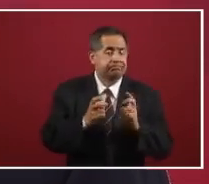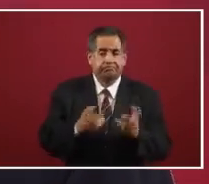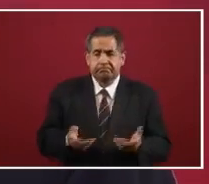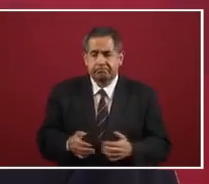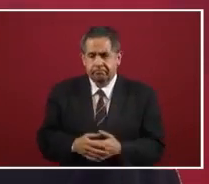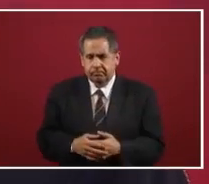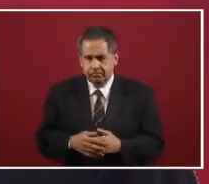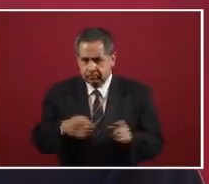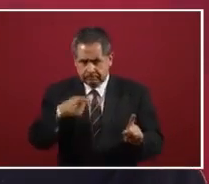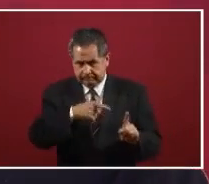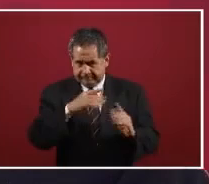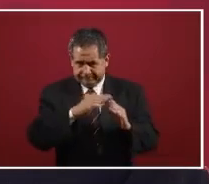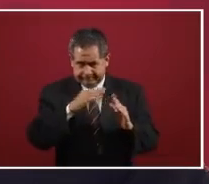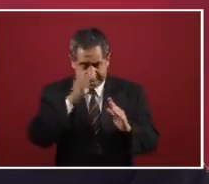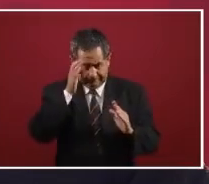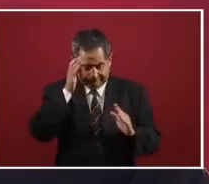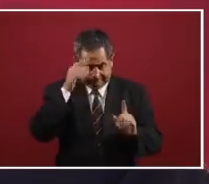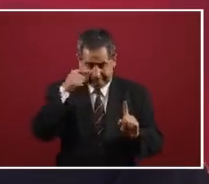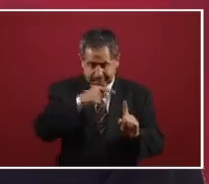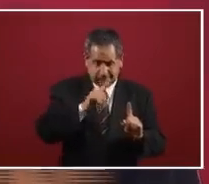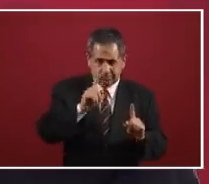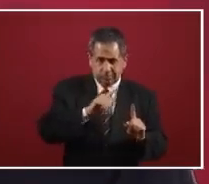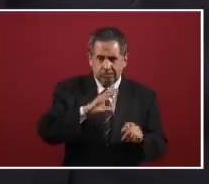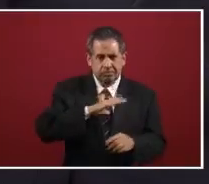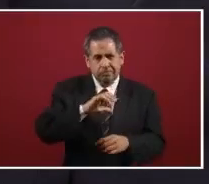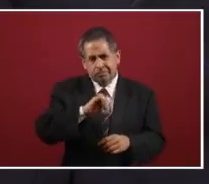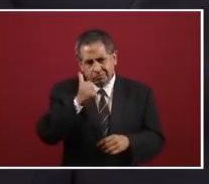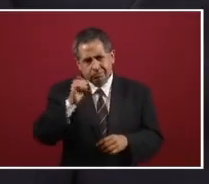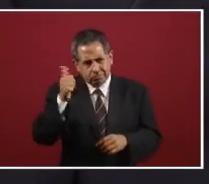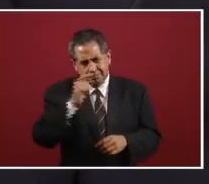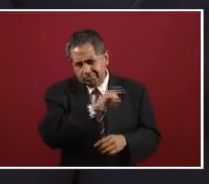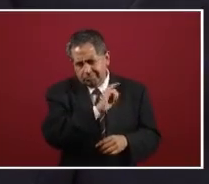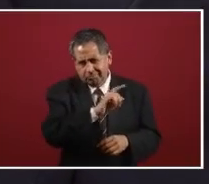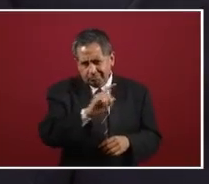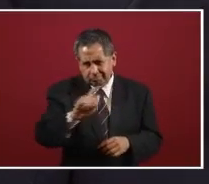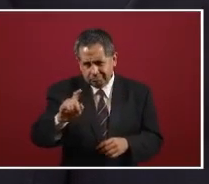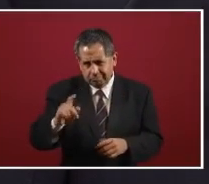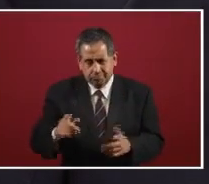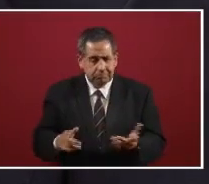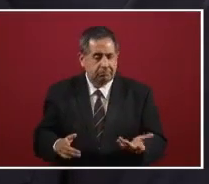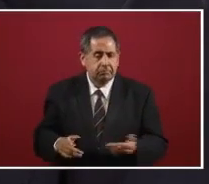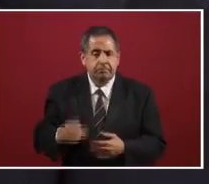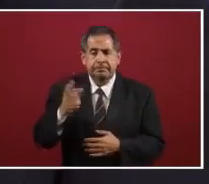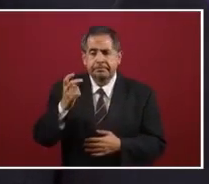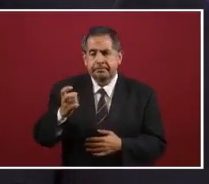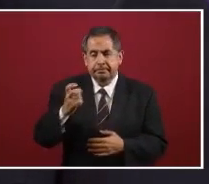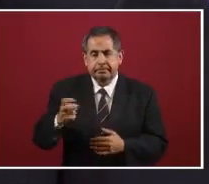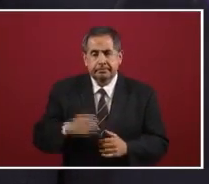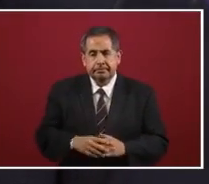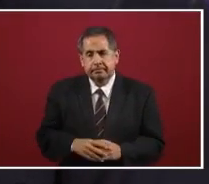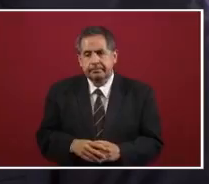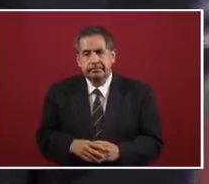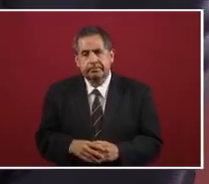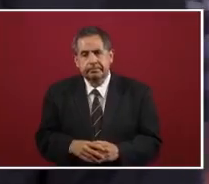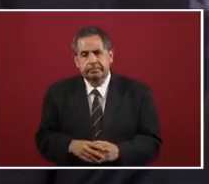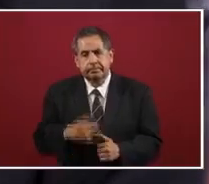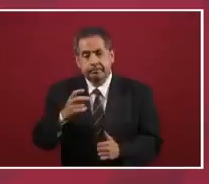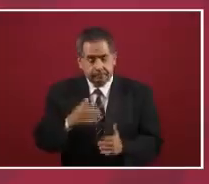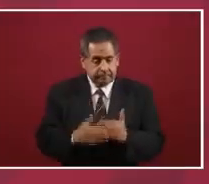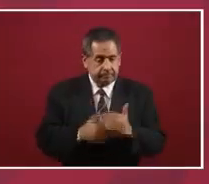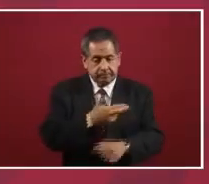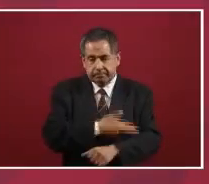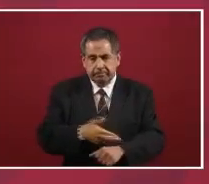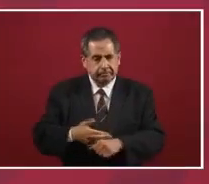no me estoy refiriendo en particular a esa casa, sino en general. Entonces, por eso es un